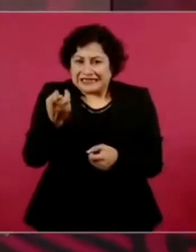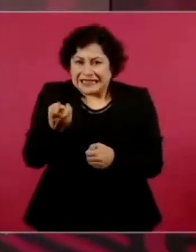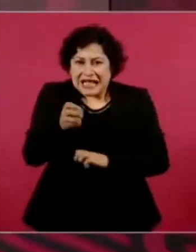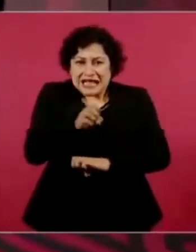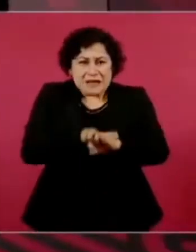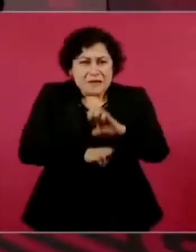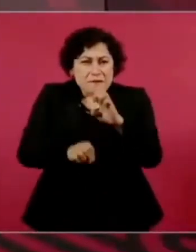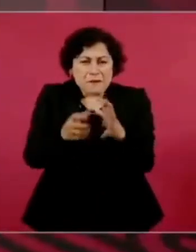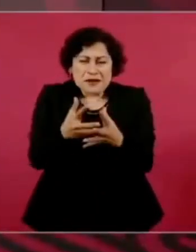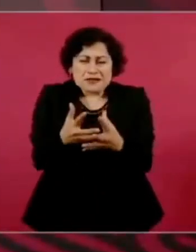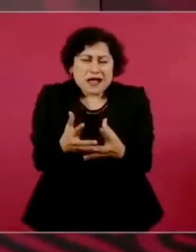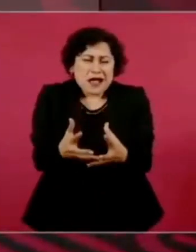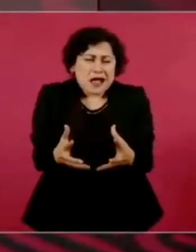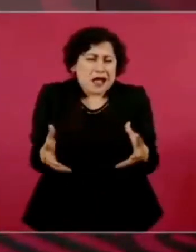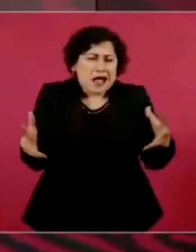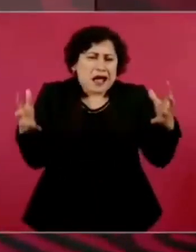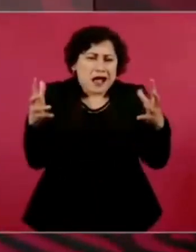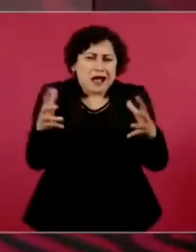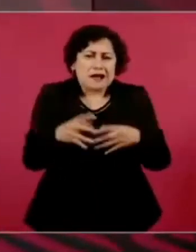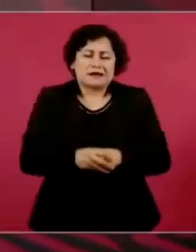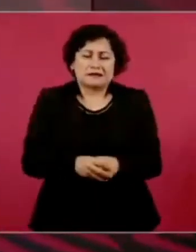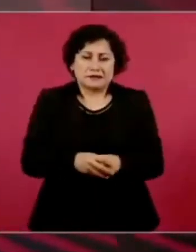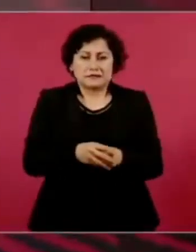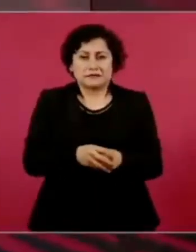pero siempre se habló,